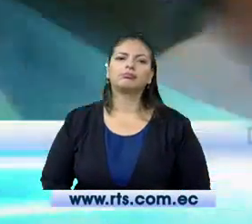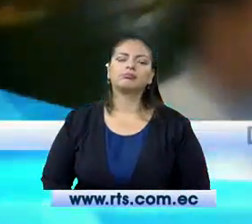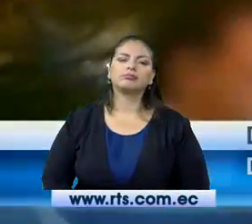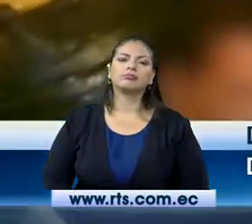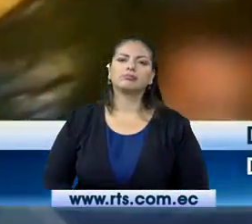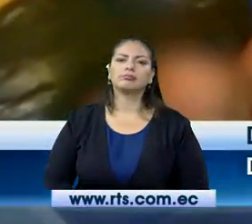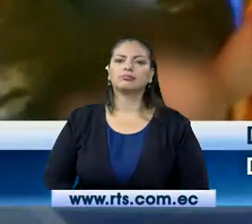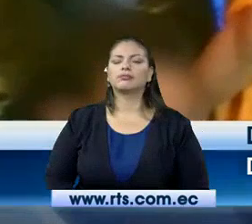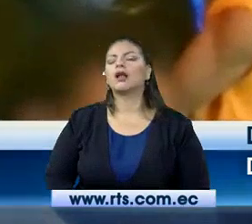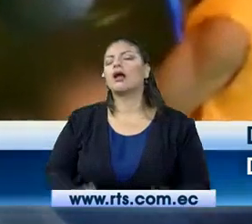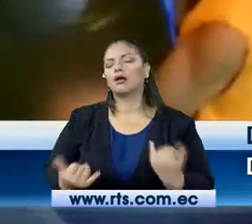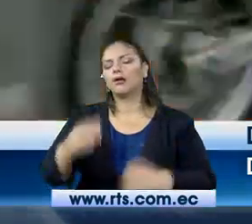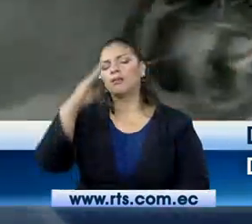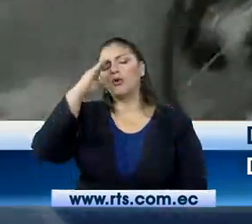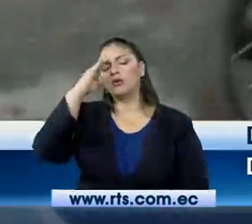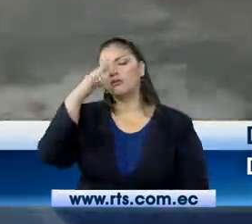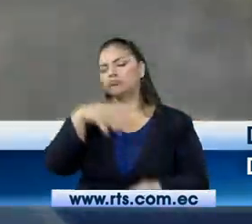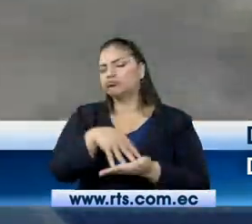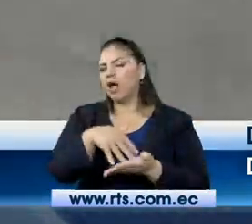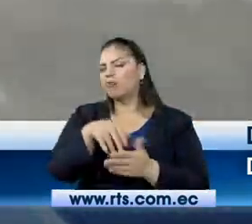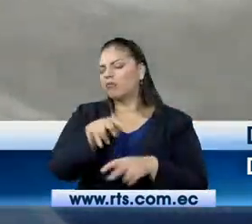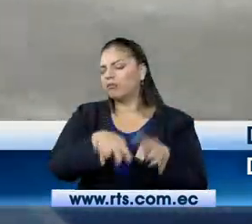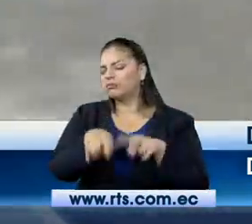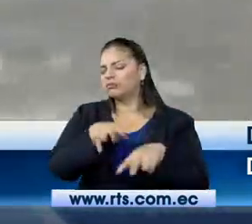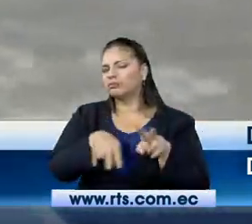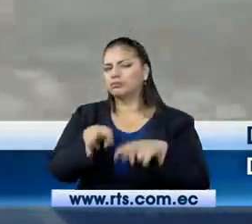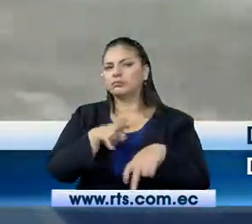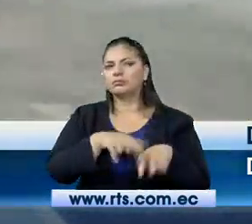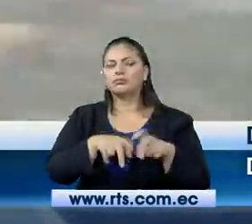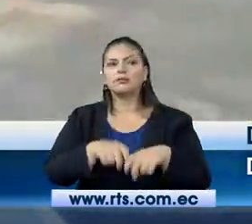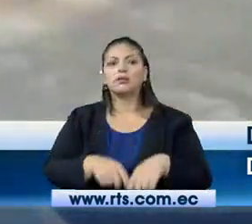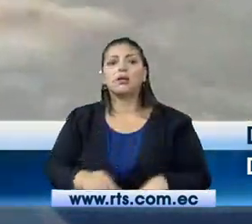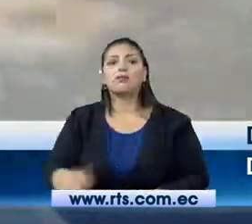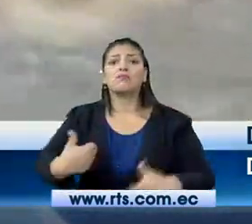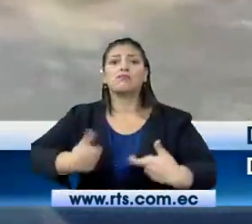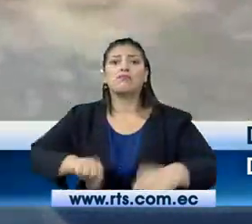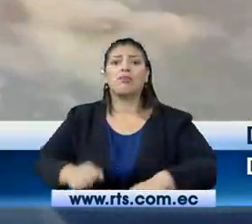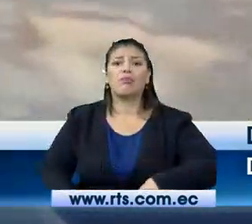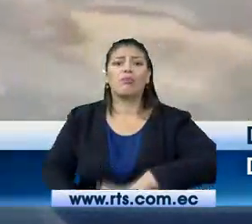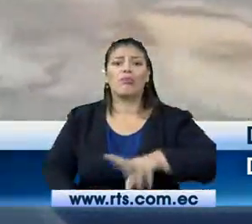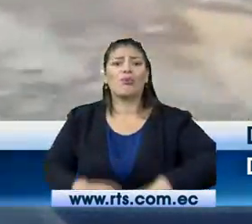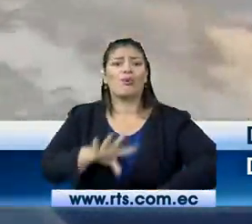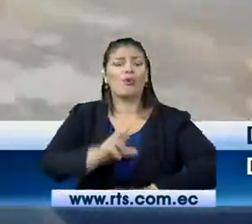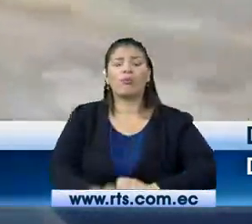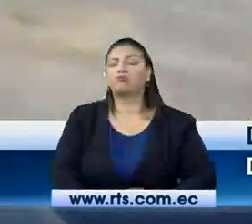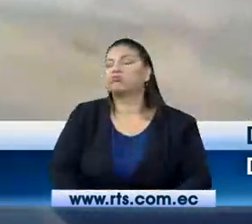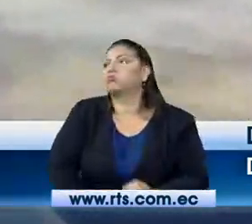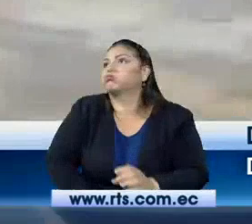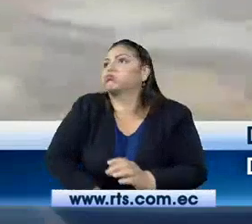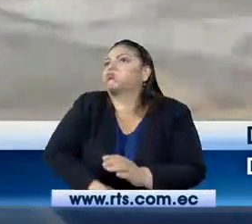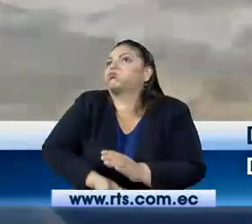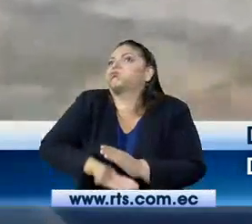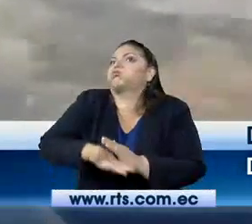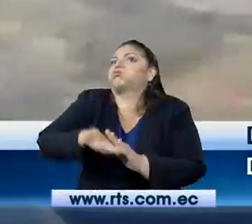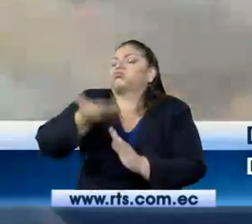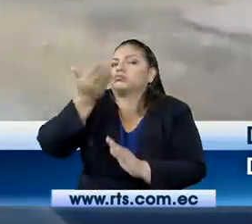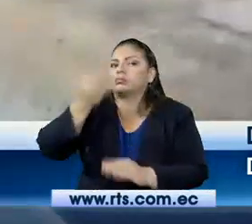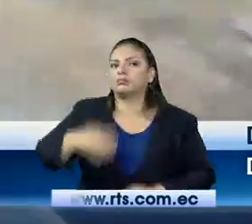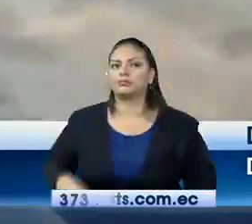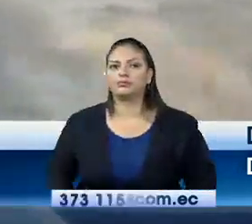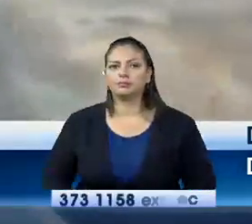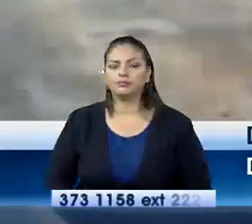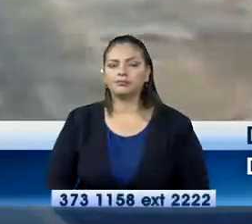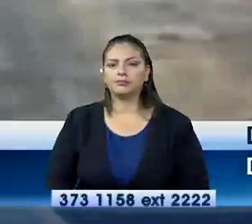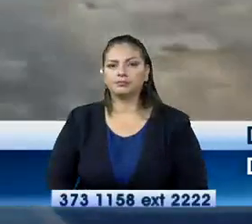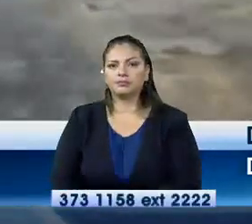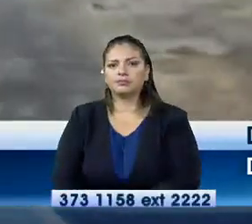un estudio en este sector. El robo de motocicletas es uno de los delitos que se mantiene a la alta en la provincia de Los Ríos. En algunos casos,